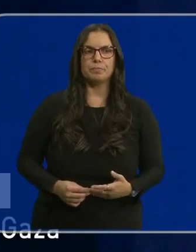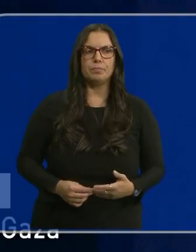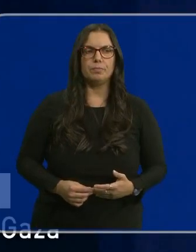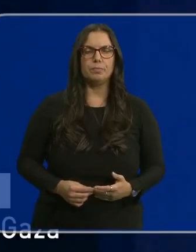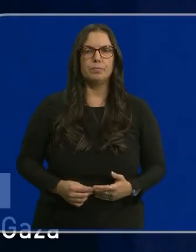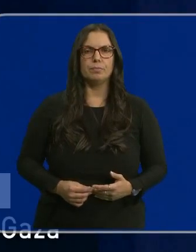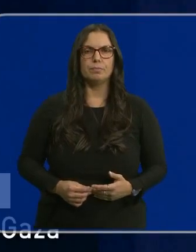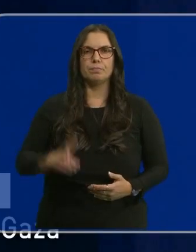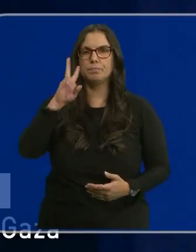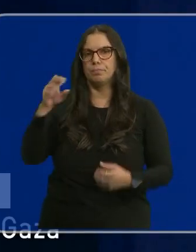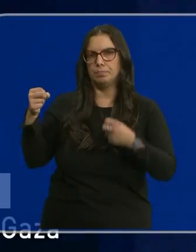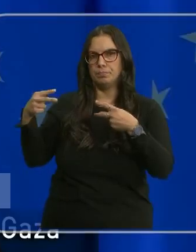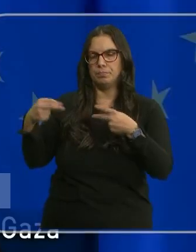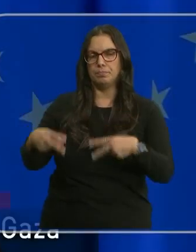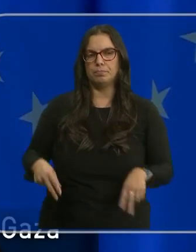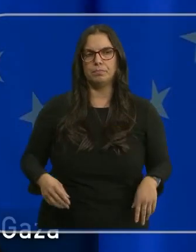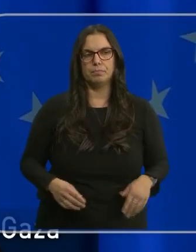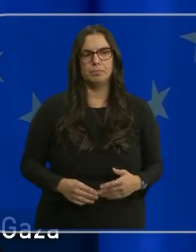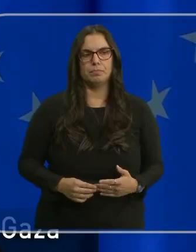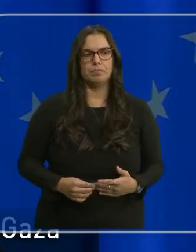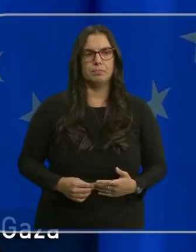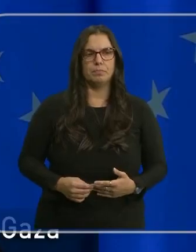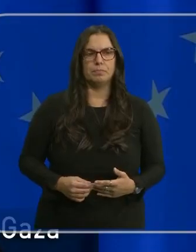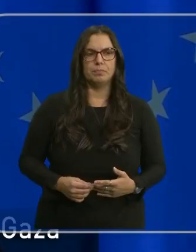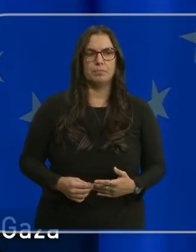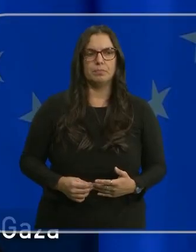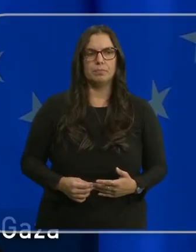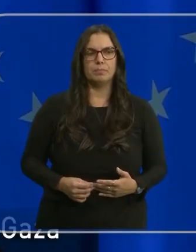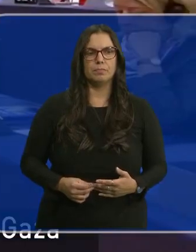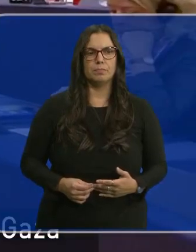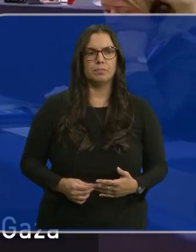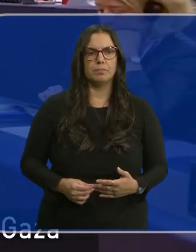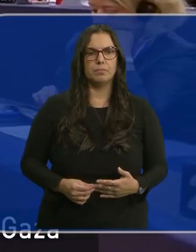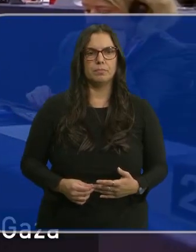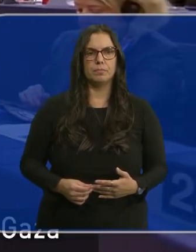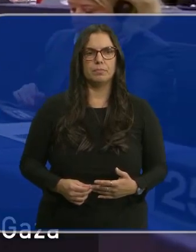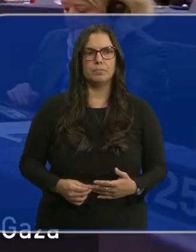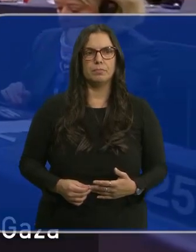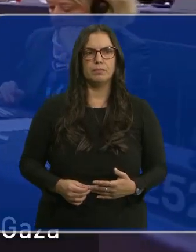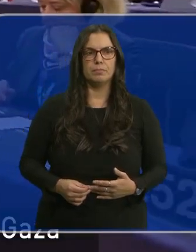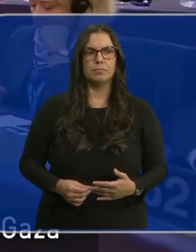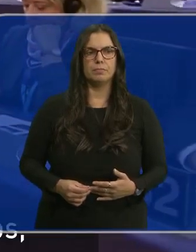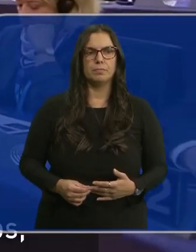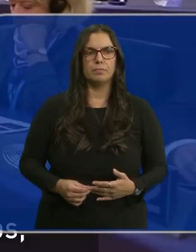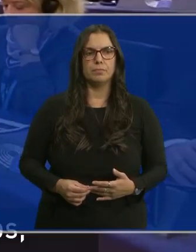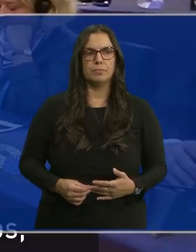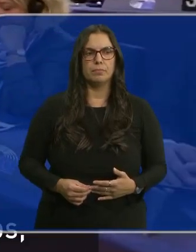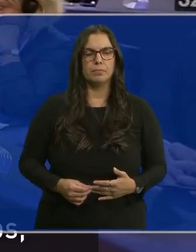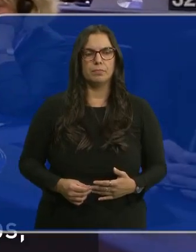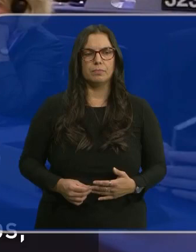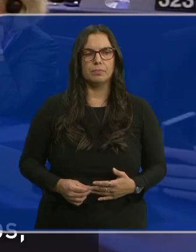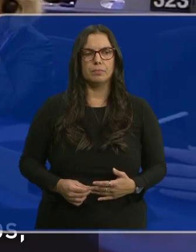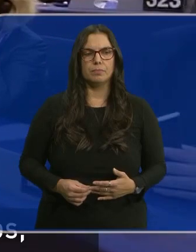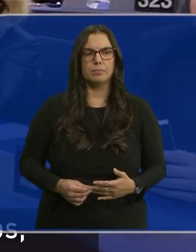Europe needs to do more. Because what is happening in Gaza is unacceptable. Man-made famine can